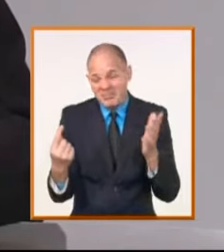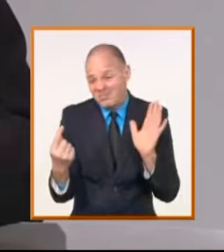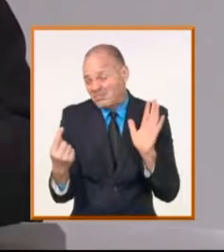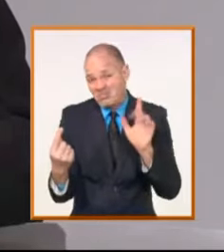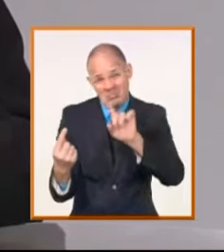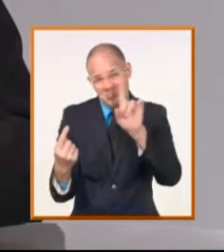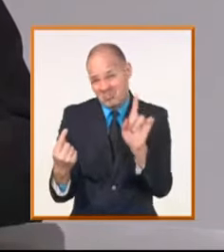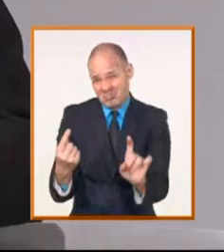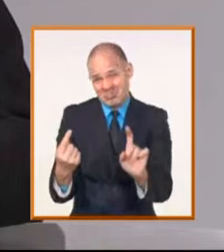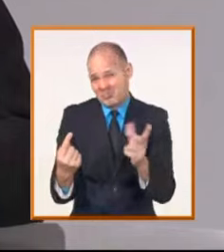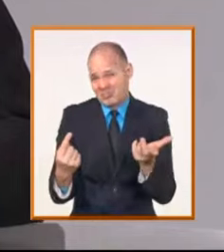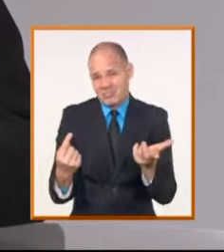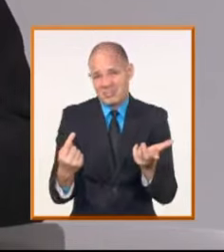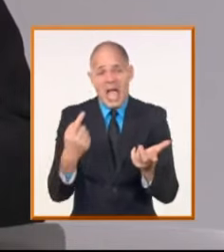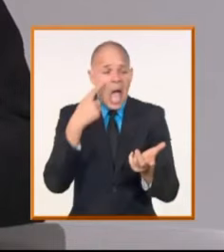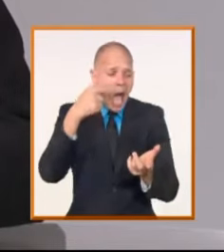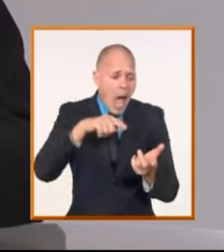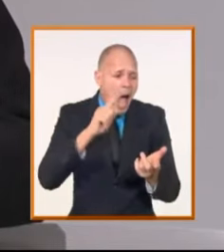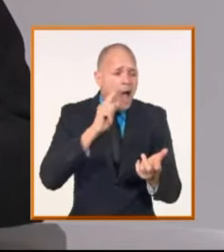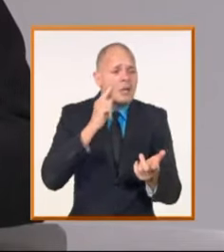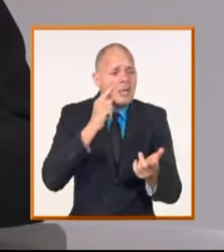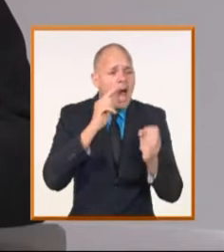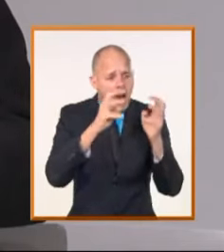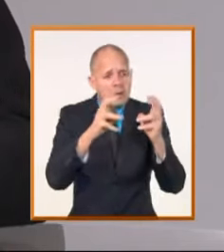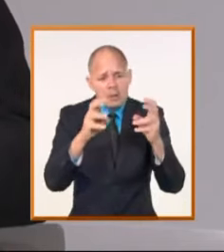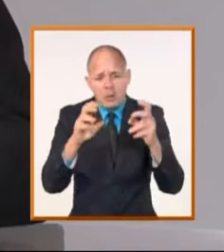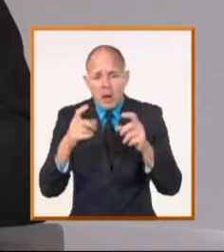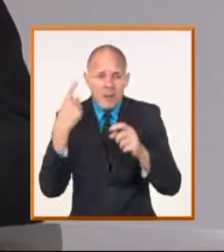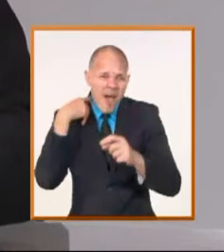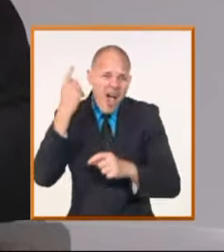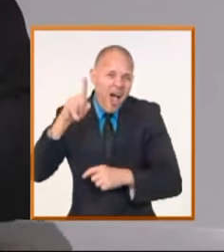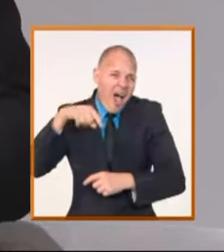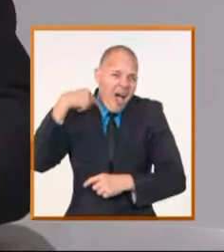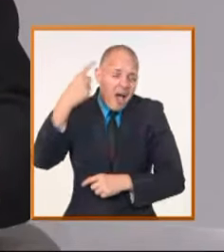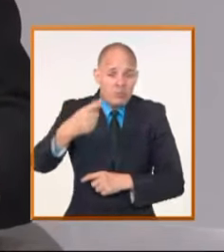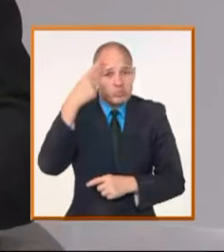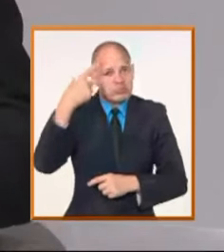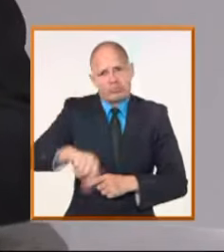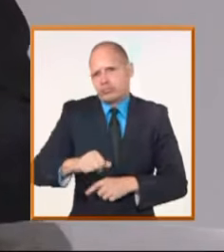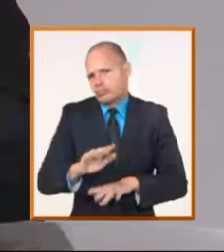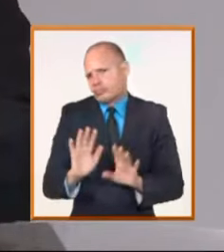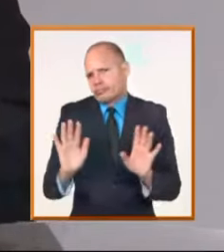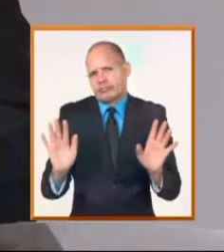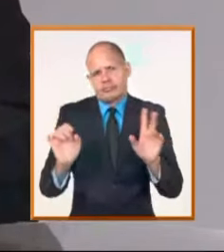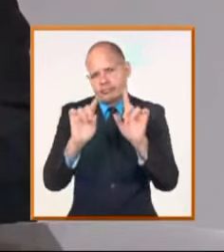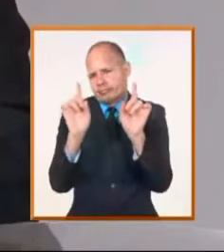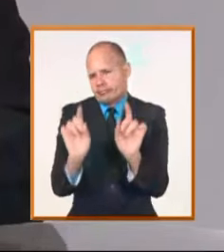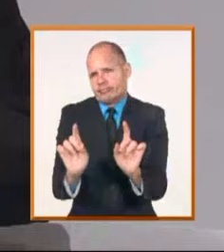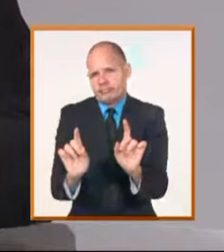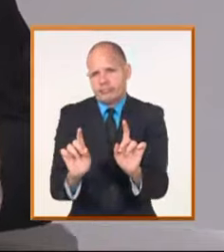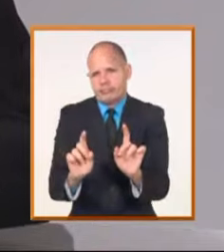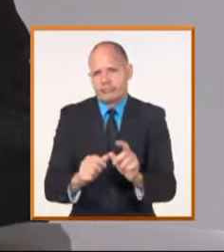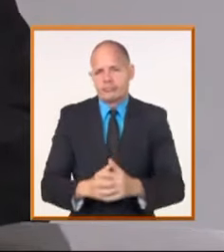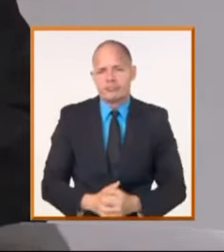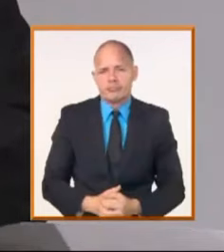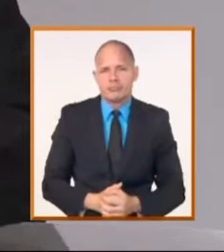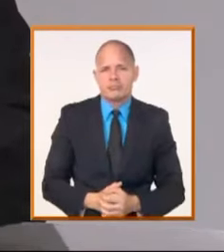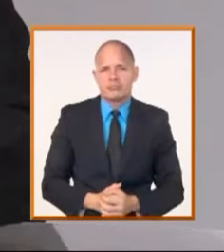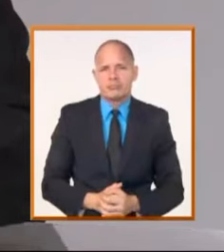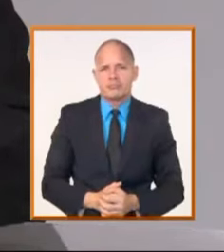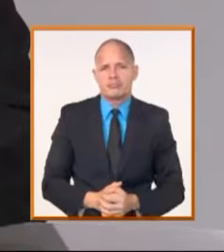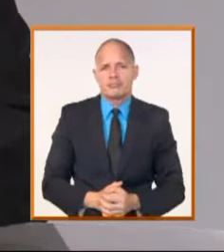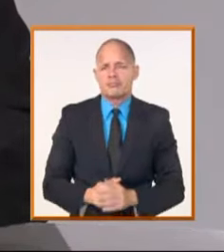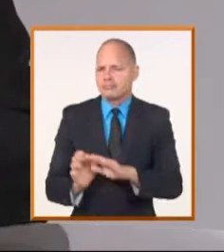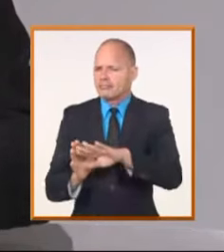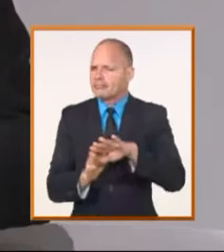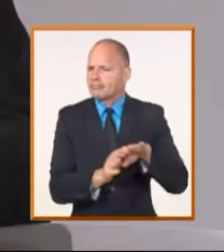datos que se pueden recopilar, pero realmente eso tiene poca relevancia de cara a lo que efectivamente vaya a pasar. Lo otro